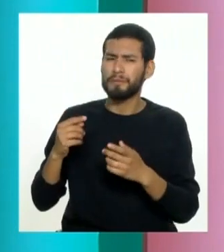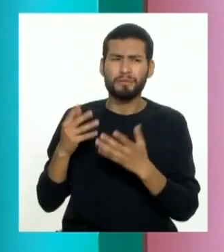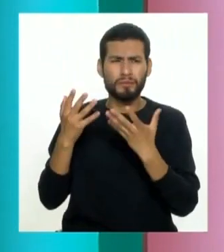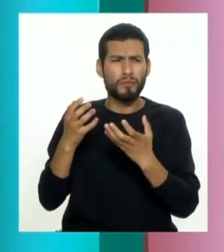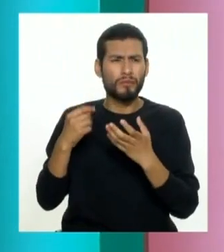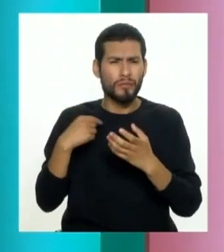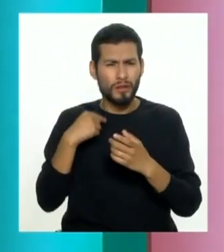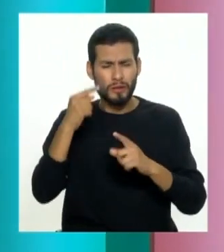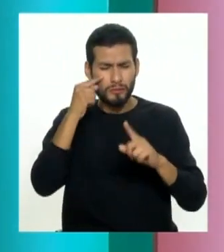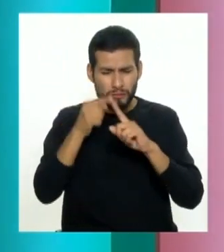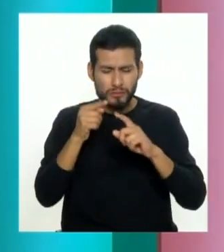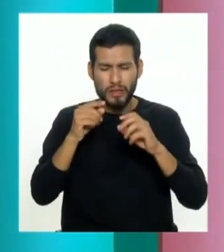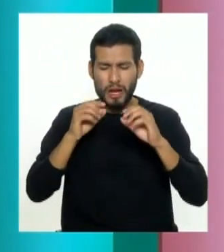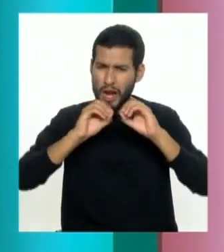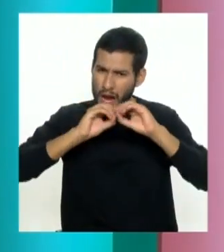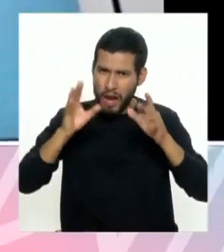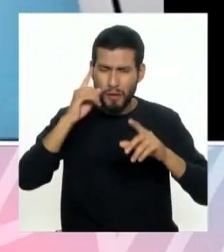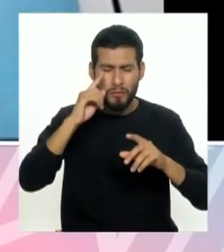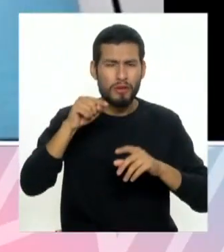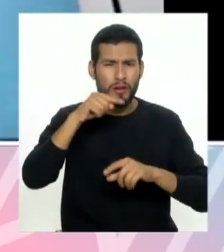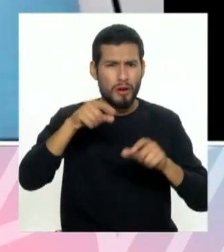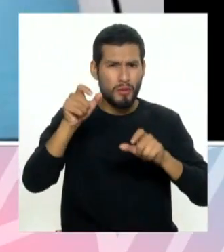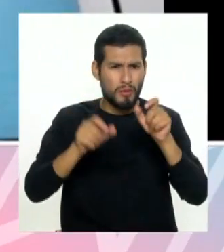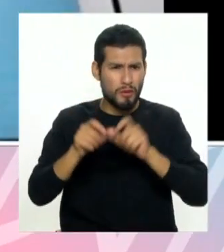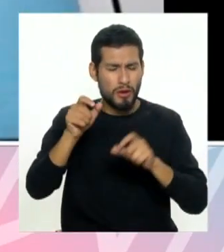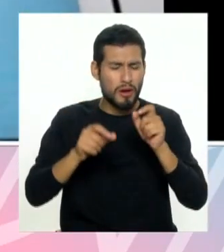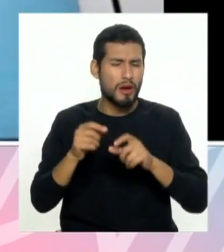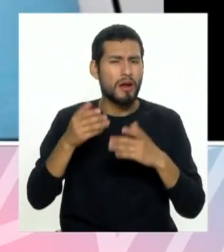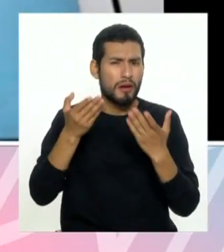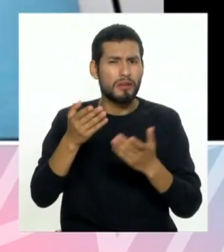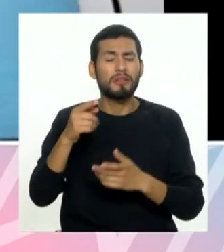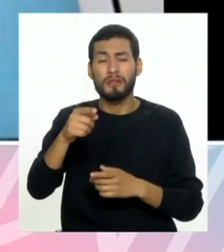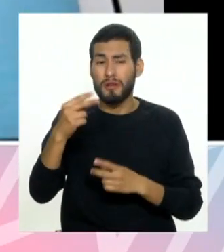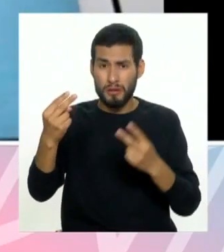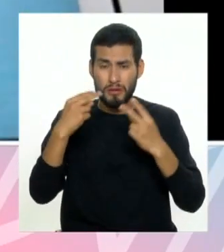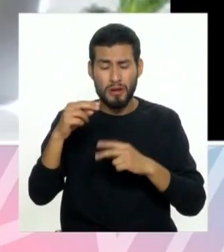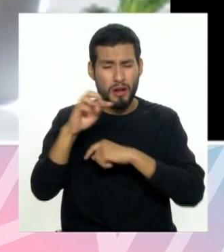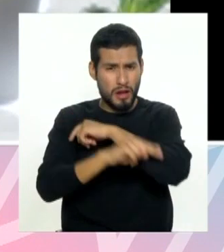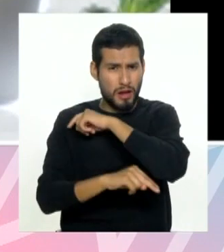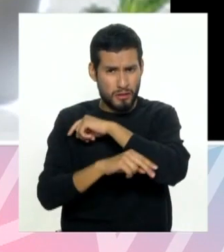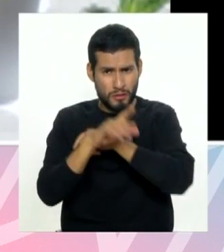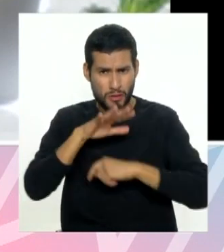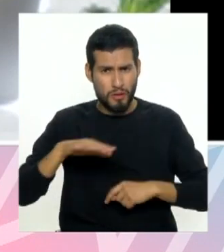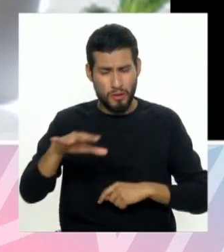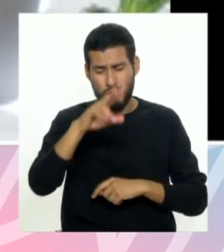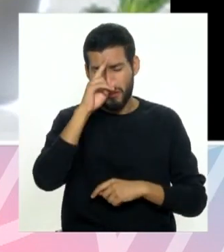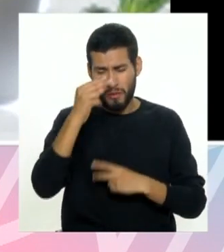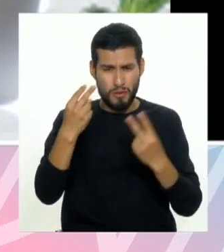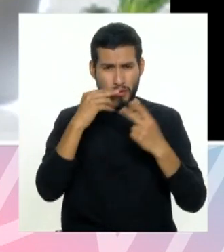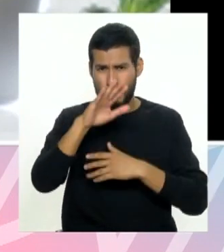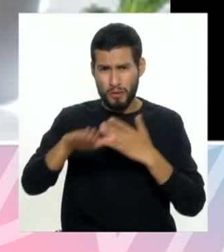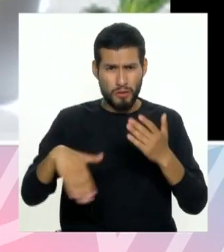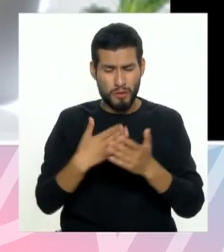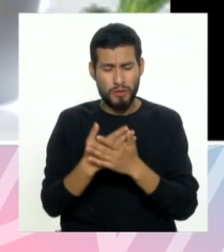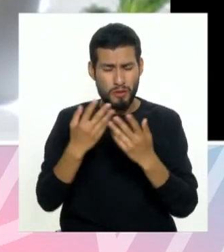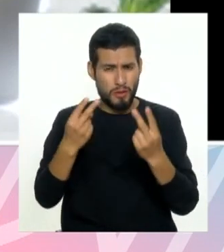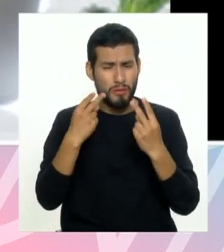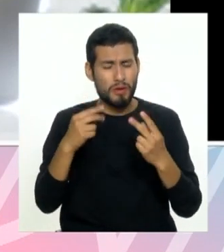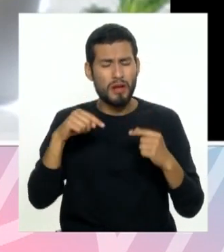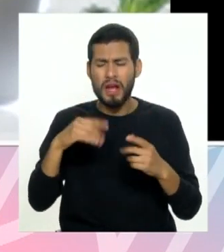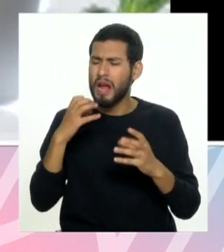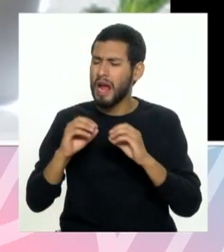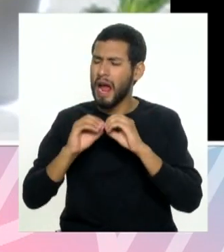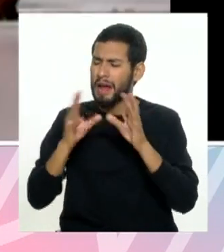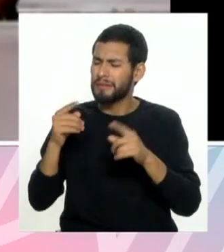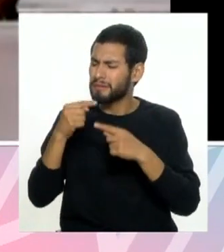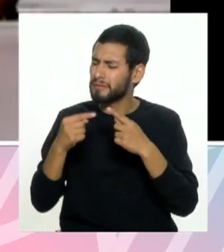muy objetivos a nuestro público a nivel nacional, porque este programa se da en vivo y en directo y nos están viendo en todo el país, aclaremos